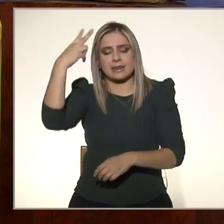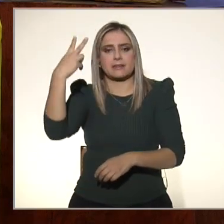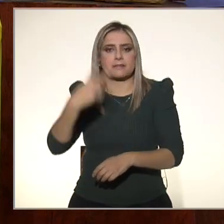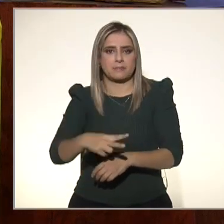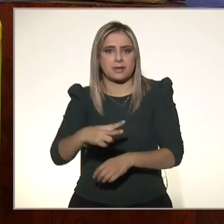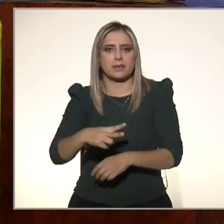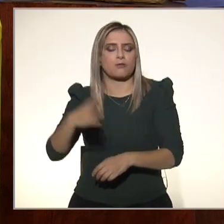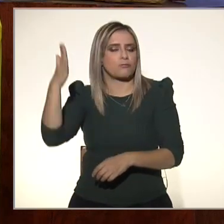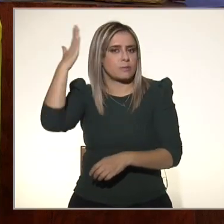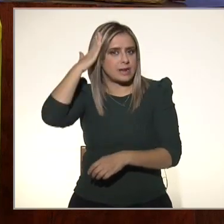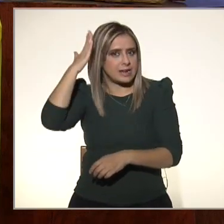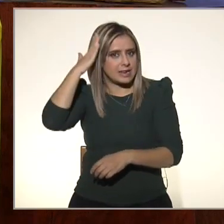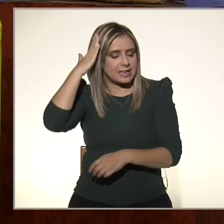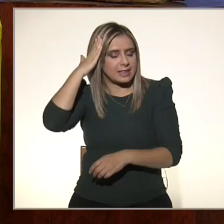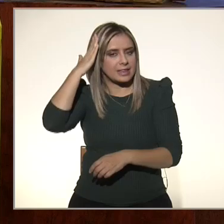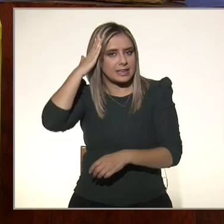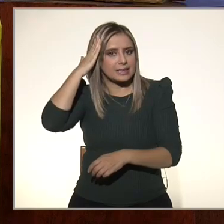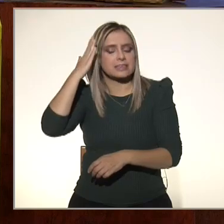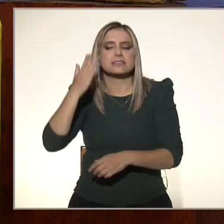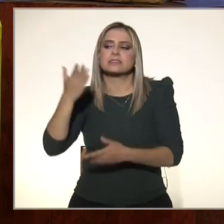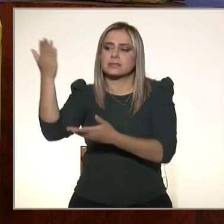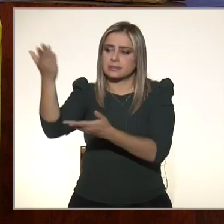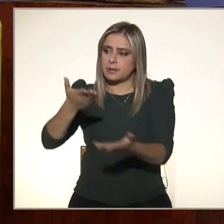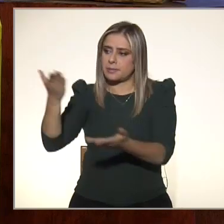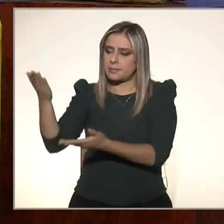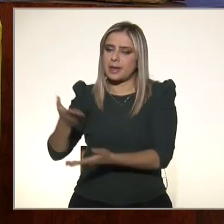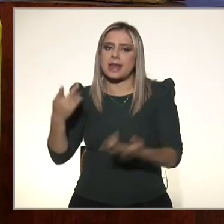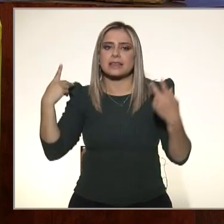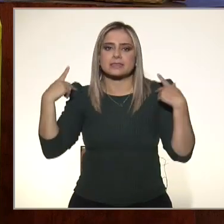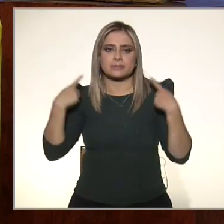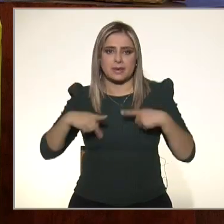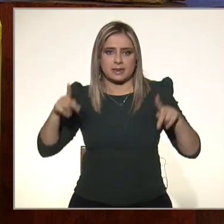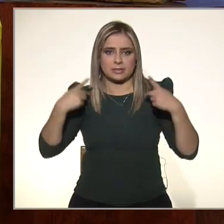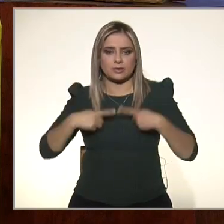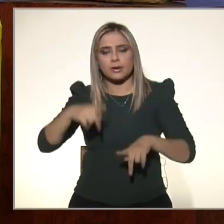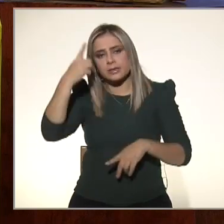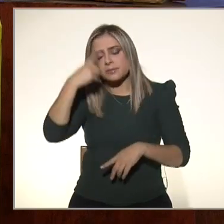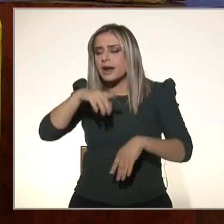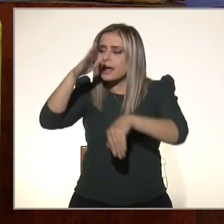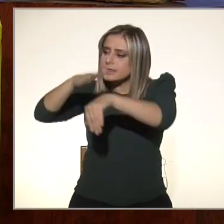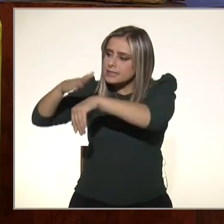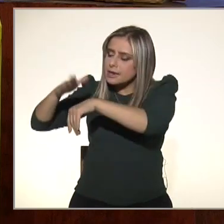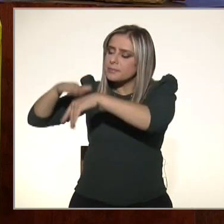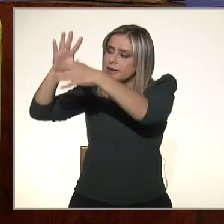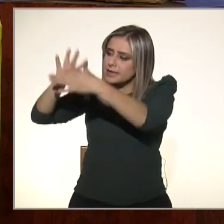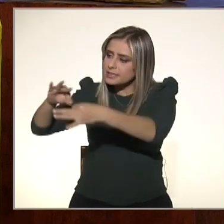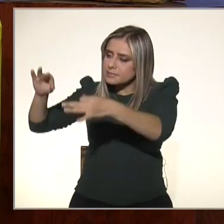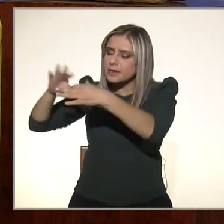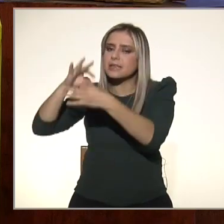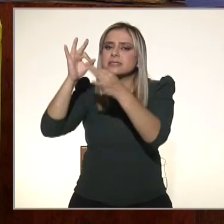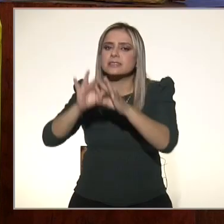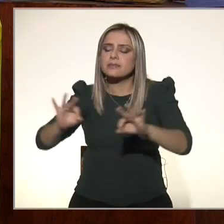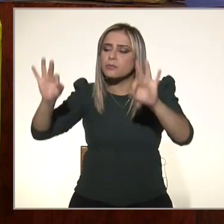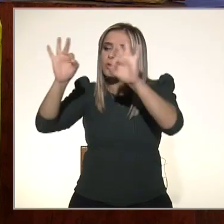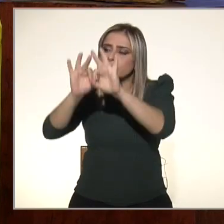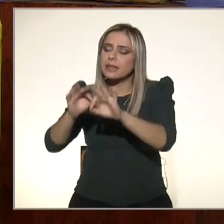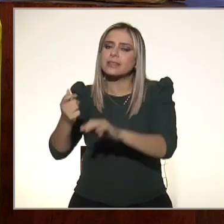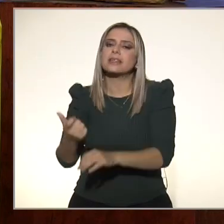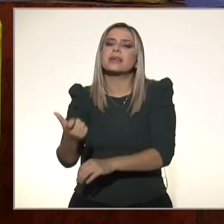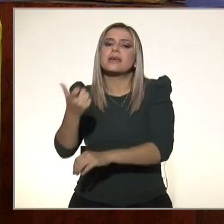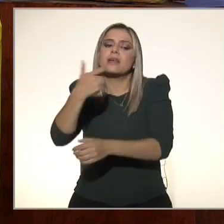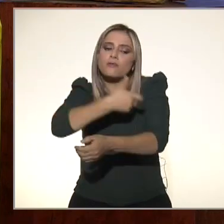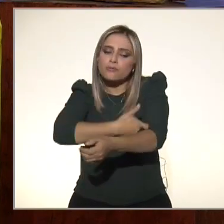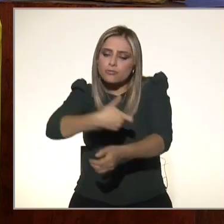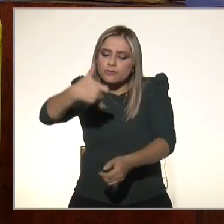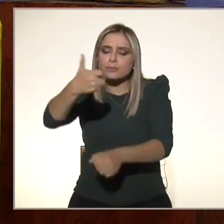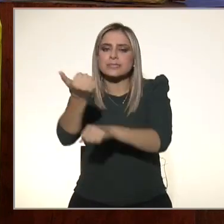es anfitrión y vamos a estar recibiendo a las personas para lograr la concientización de donación de sangre a nivel mundial? Pues vamos a